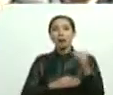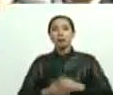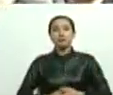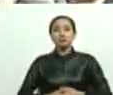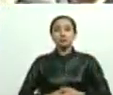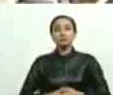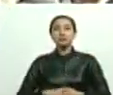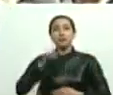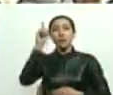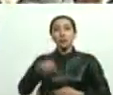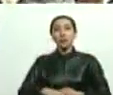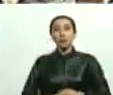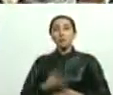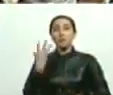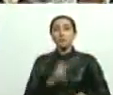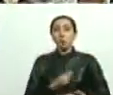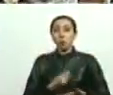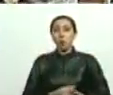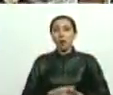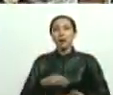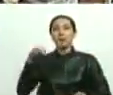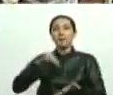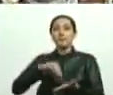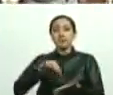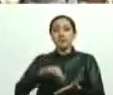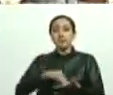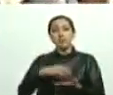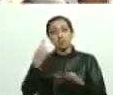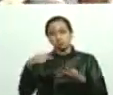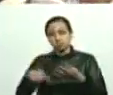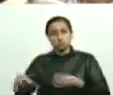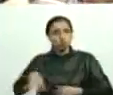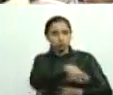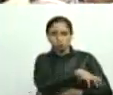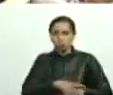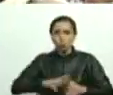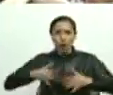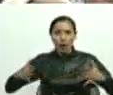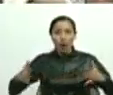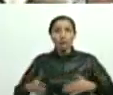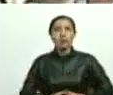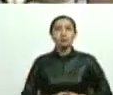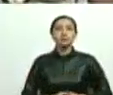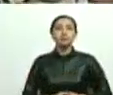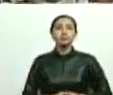Monagas, Miranda, entre los estados grandes,